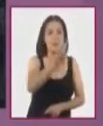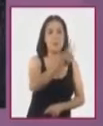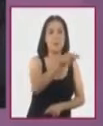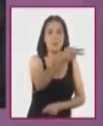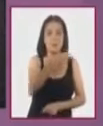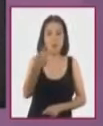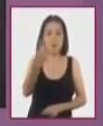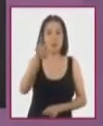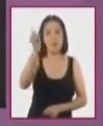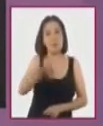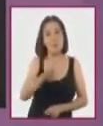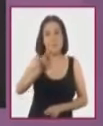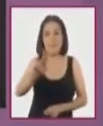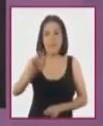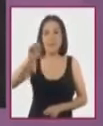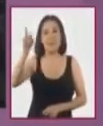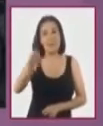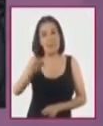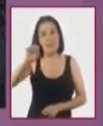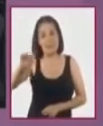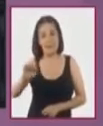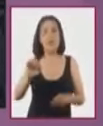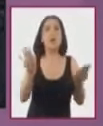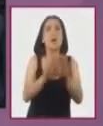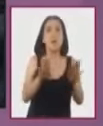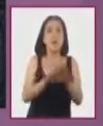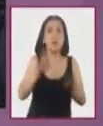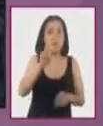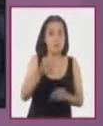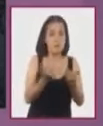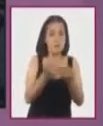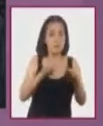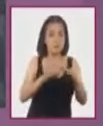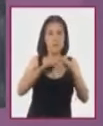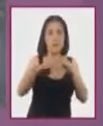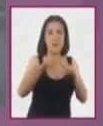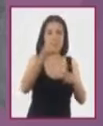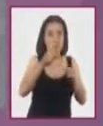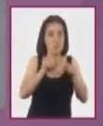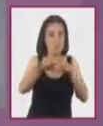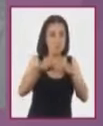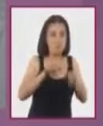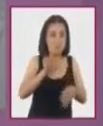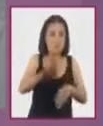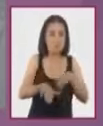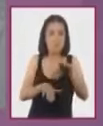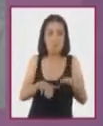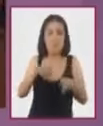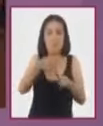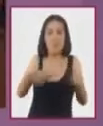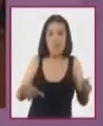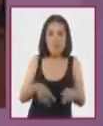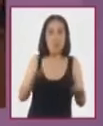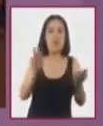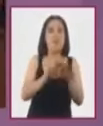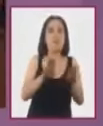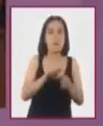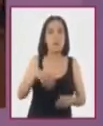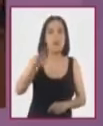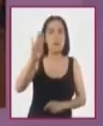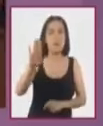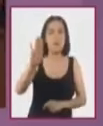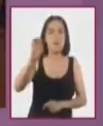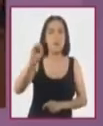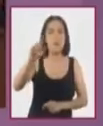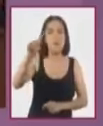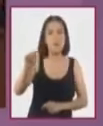2p sobre s. Es decir, avanzas alrededor de 1.5 metros en un segundo. Usain Bolt, el hombre más